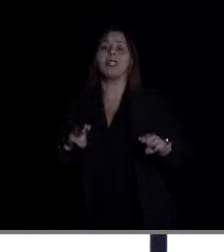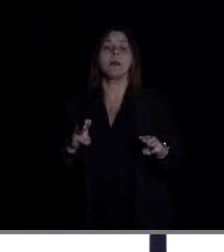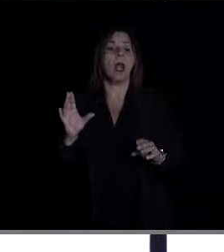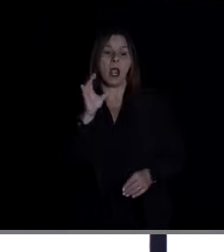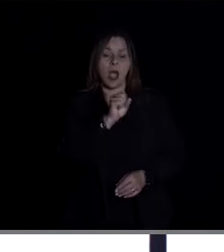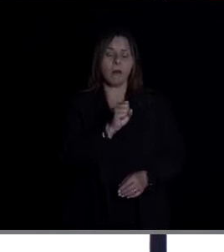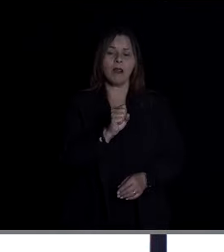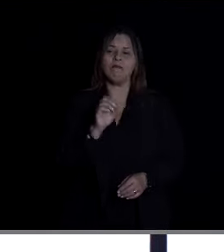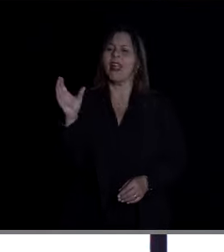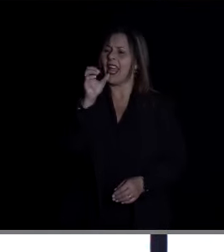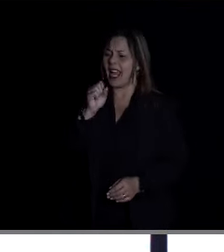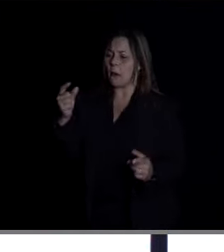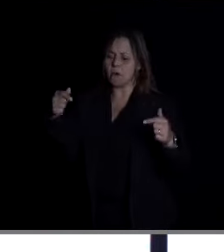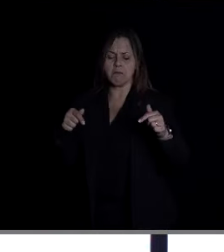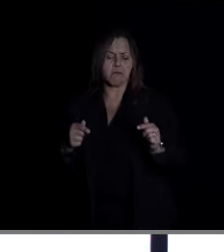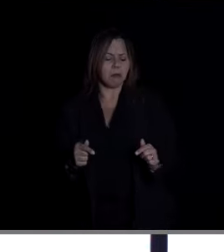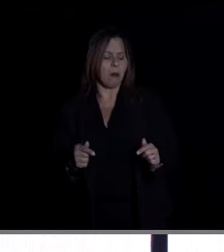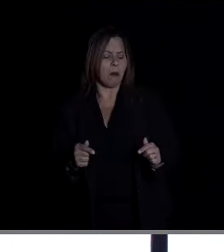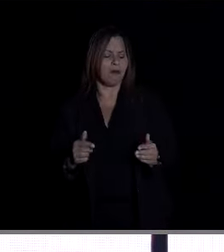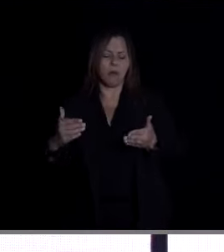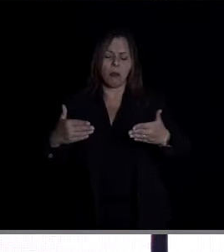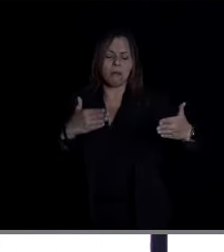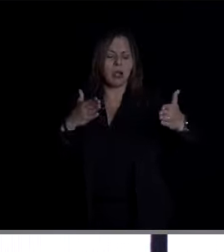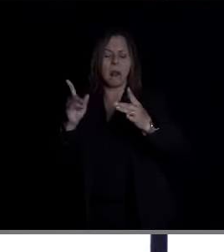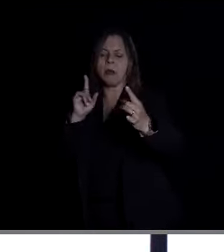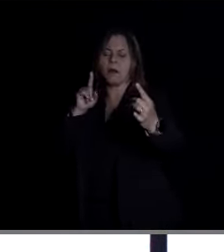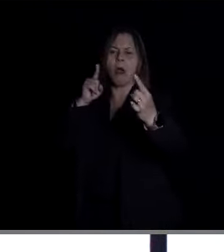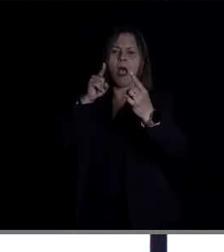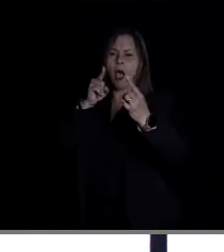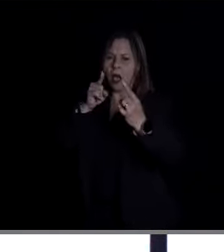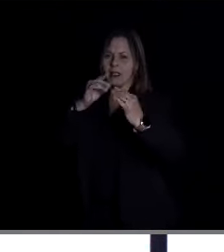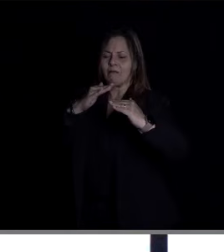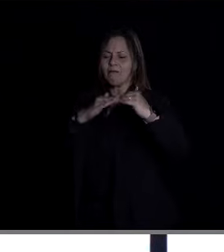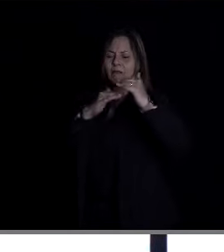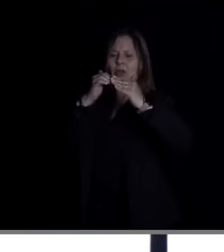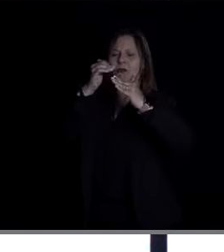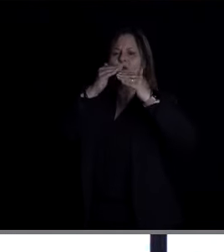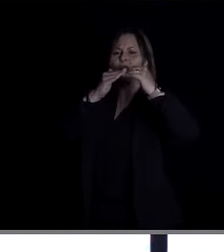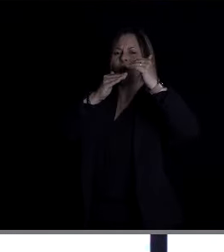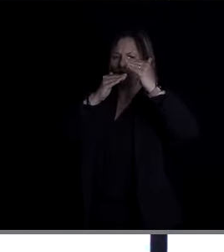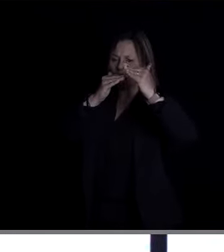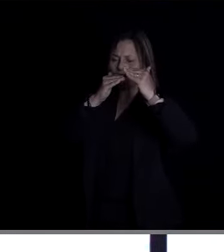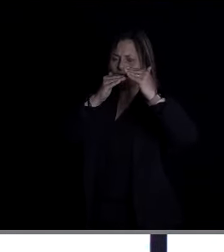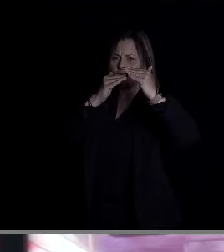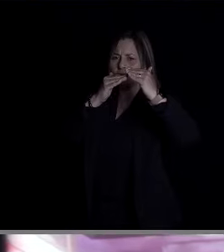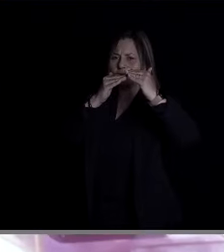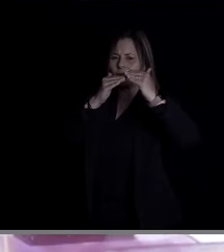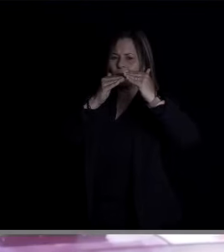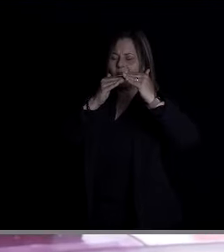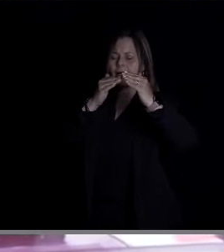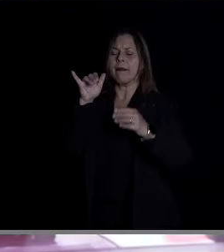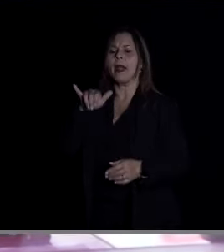Caguas. En Caguas estamos en una ruta hacia la recuperación y reconstrucción,